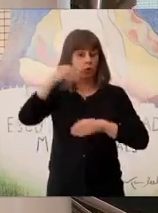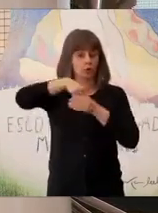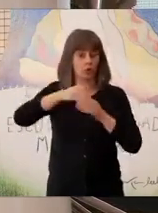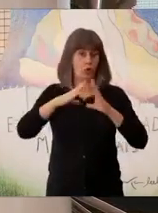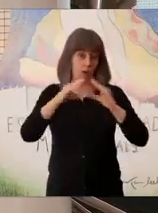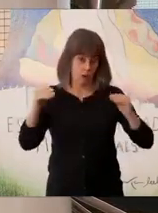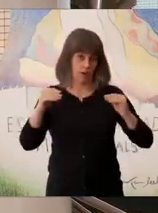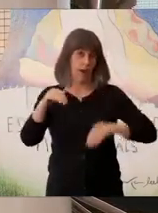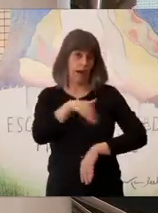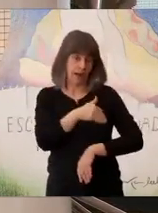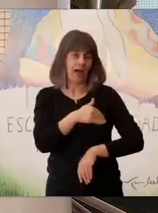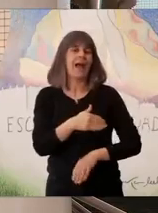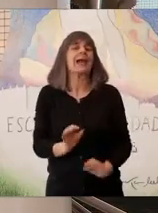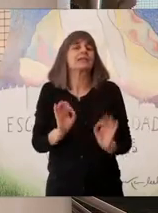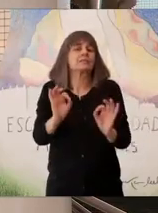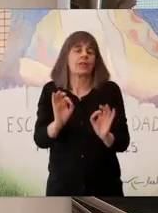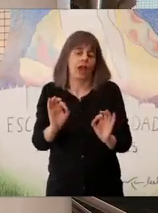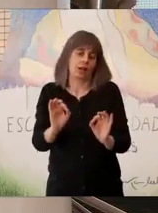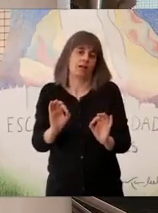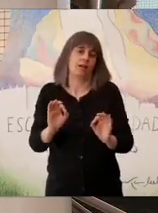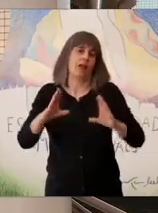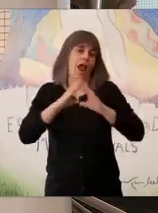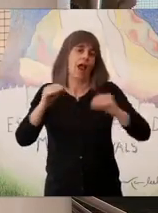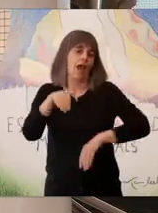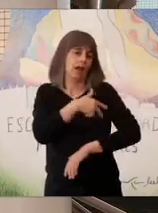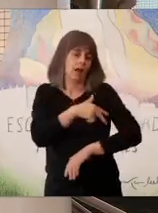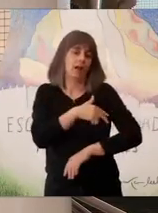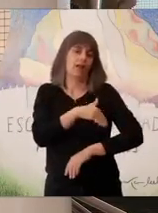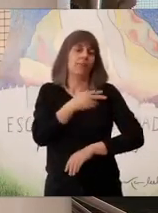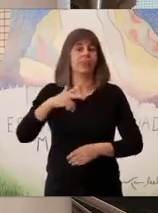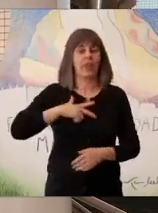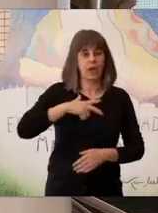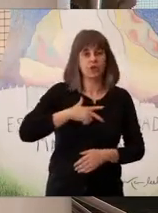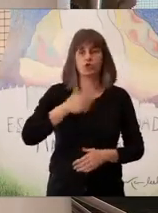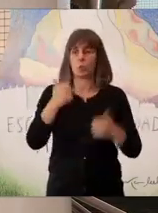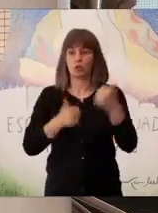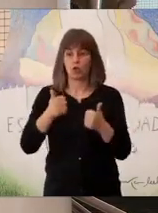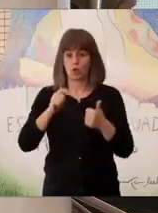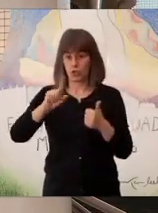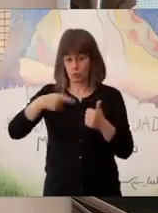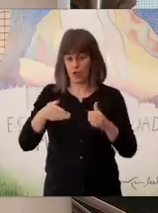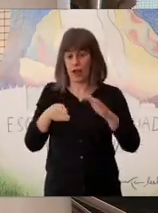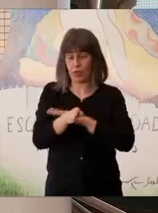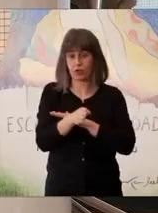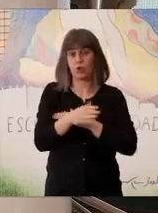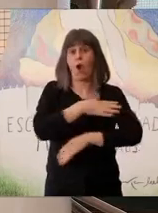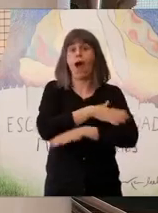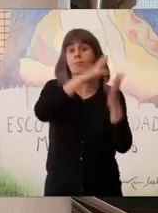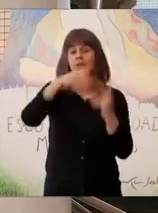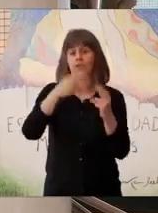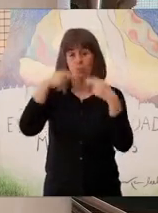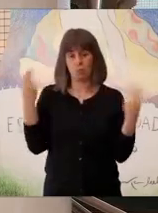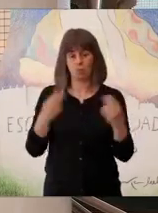para la carrera de Derecho y para todas las oposiciones para acceder después a la Administración Pública. Y si arrancáramos desde